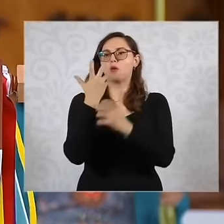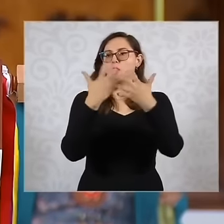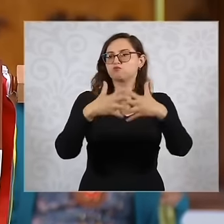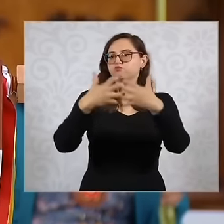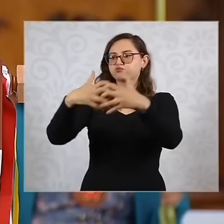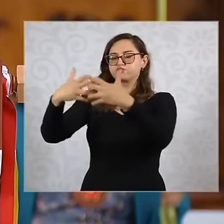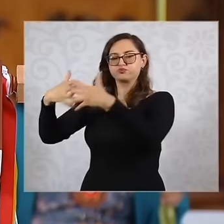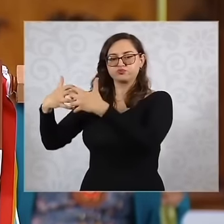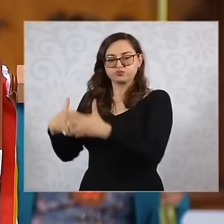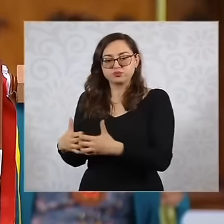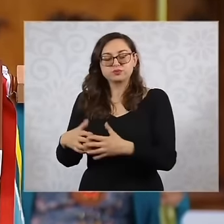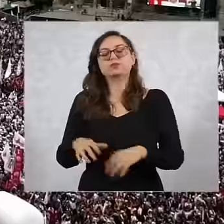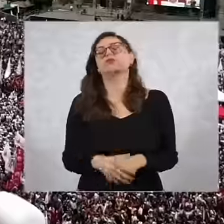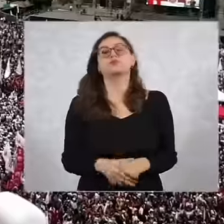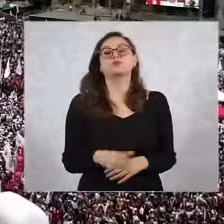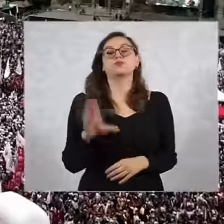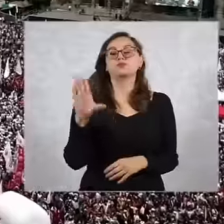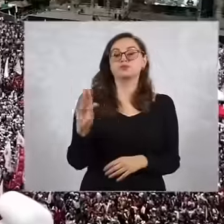90.